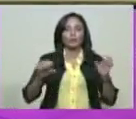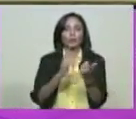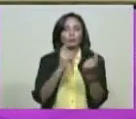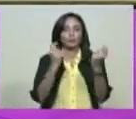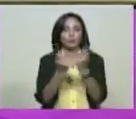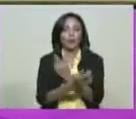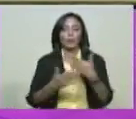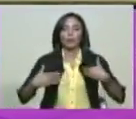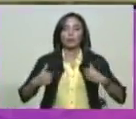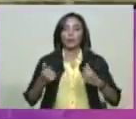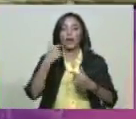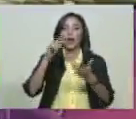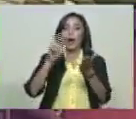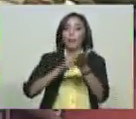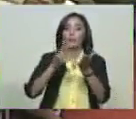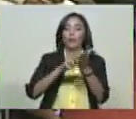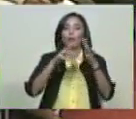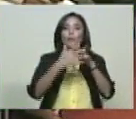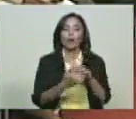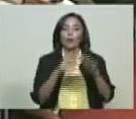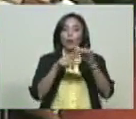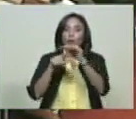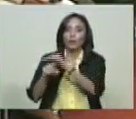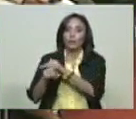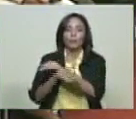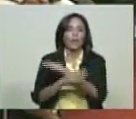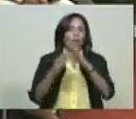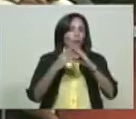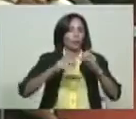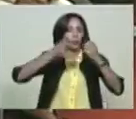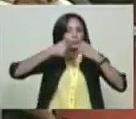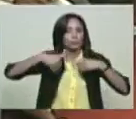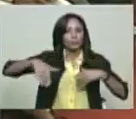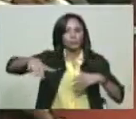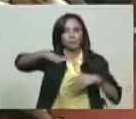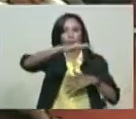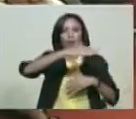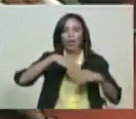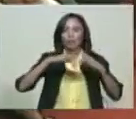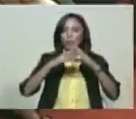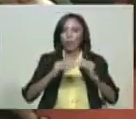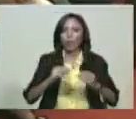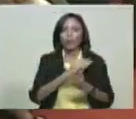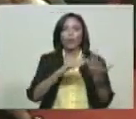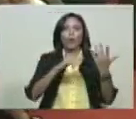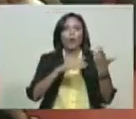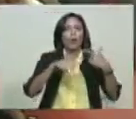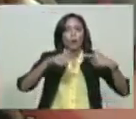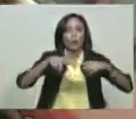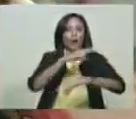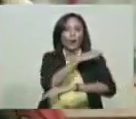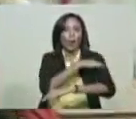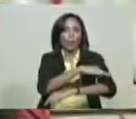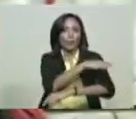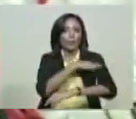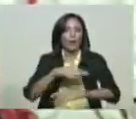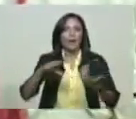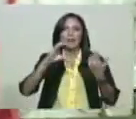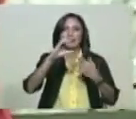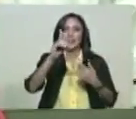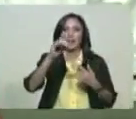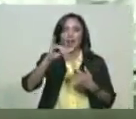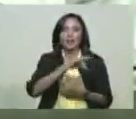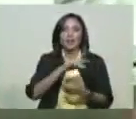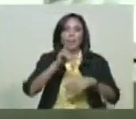con el plan que ha aprobado a barrio adentro y toda la expansión que vamos a tener en los ambulatorios en los médicos las médicas